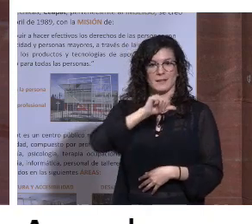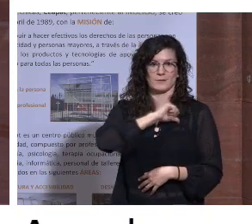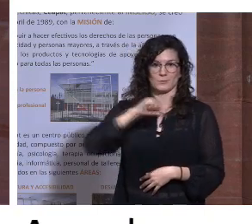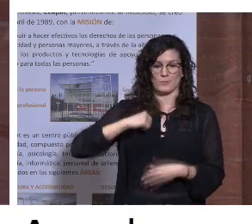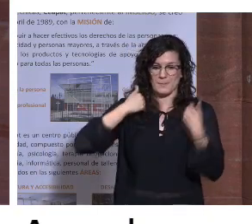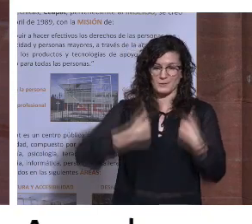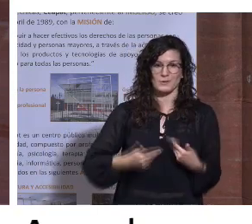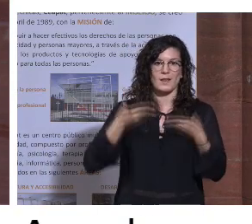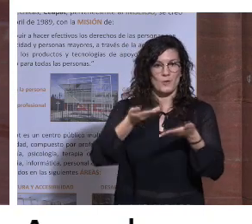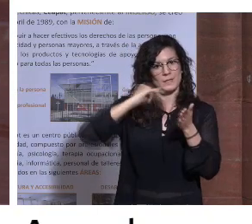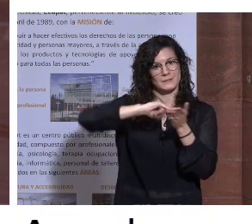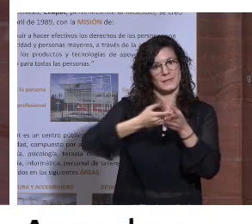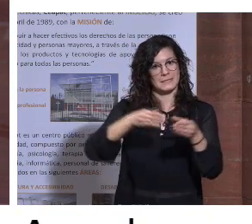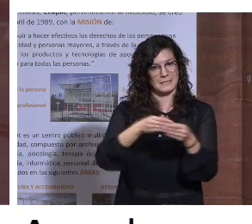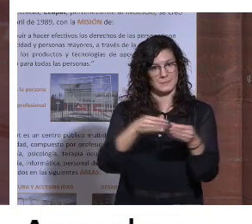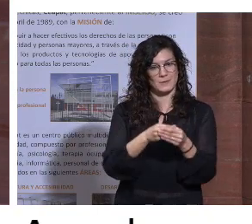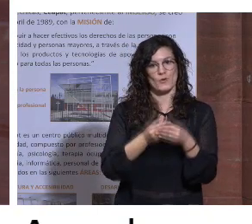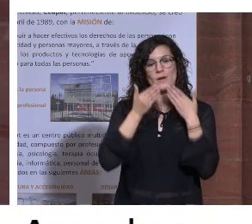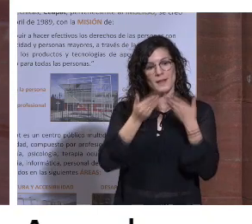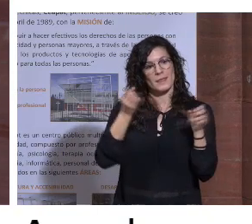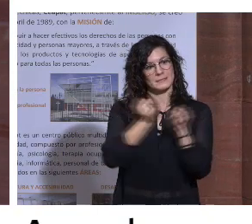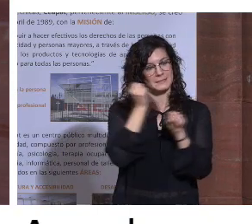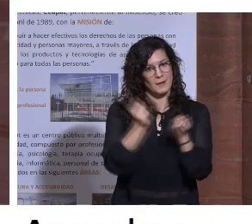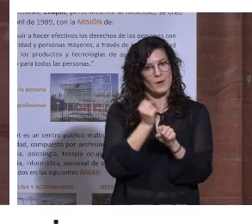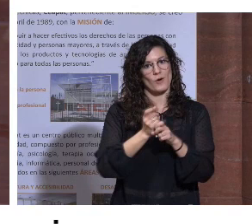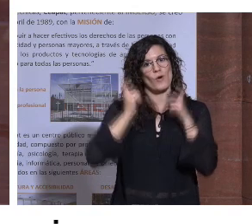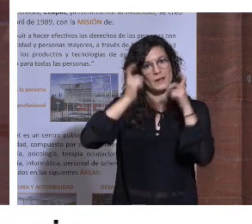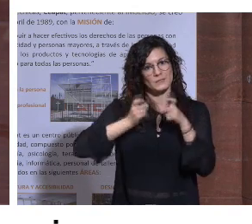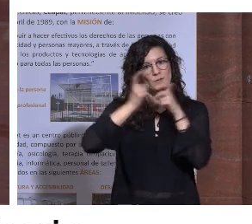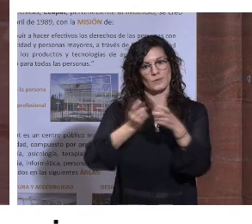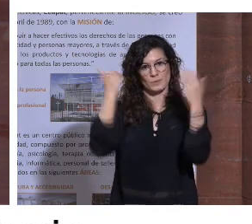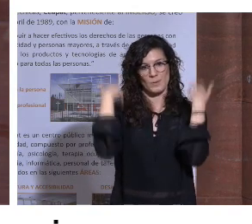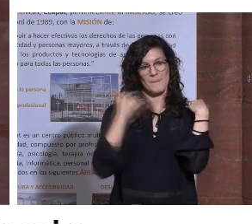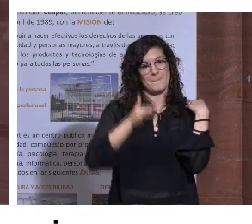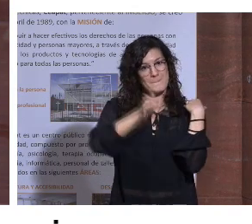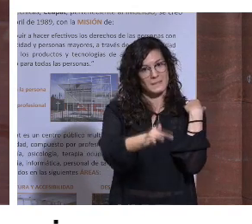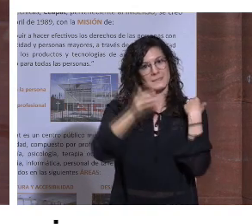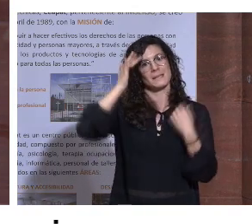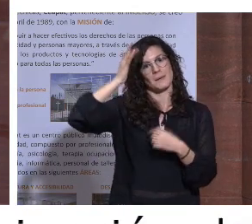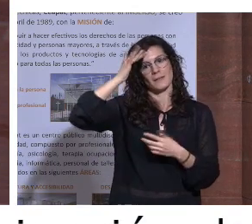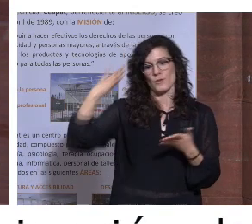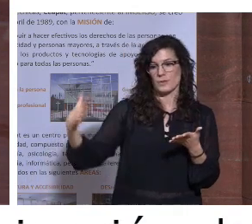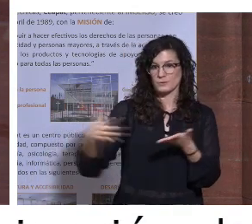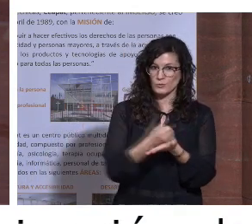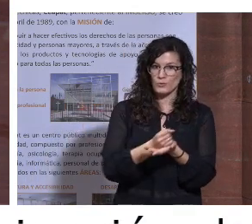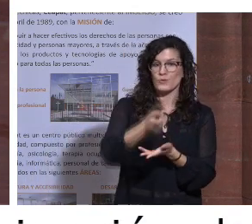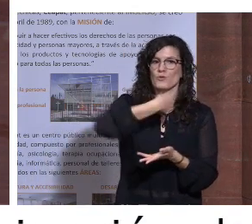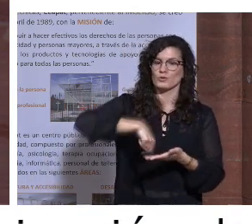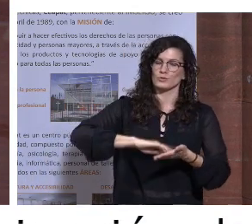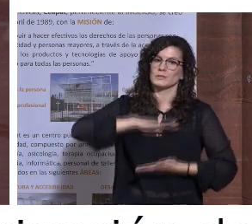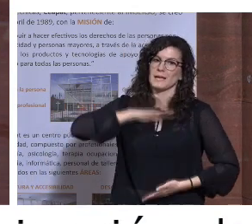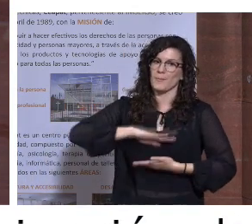Inserso. Con el trabajo, esfuerzo, responsabilidad e imaginación de todos, seremos capaces,